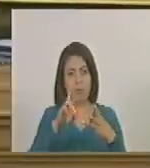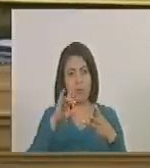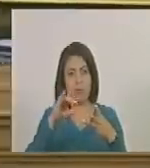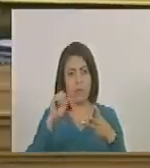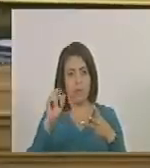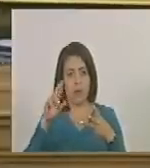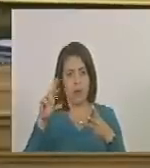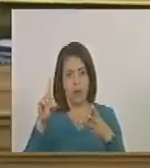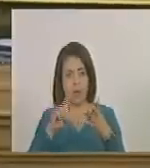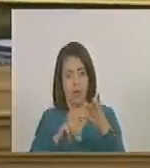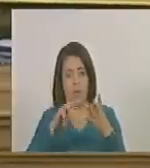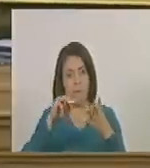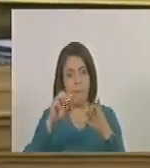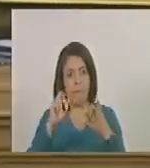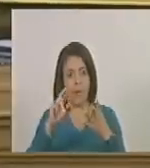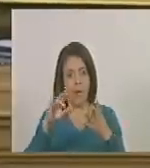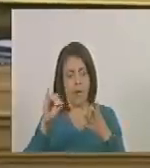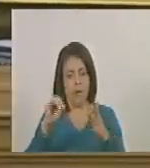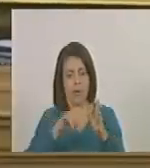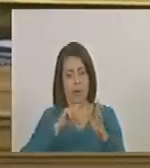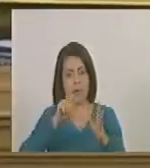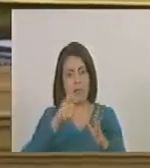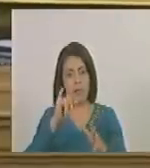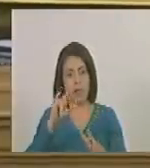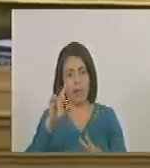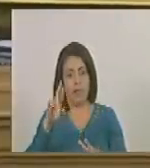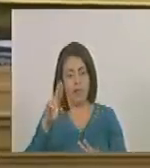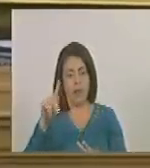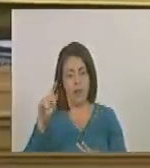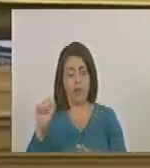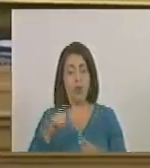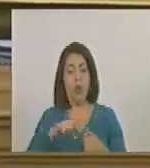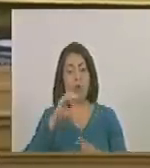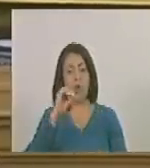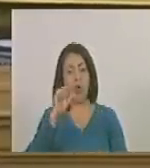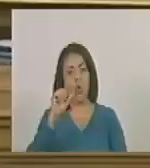Ricardo González, Mario Silva, Gilberto Jiménez,